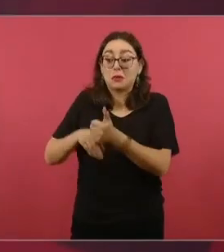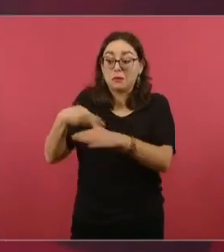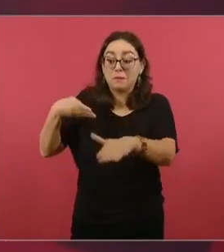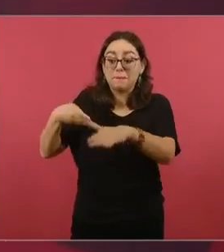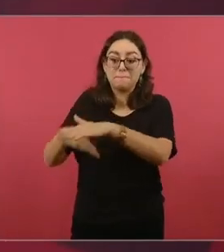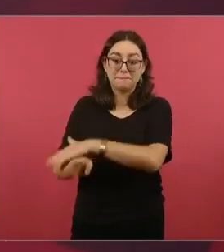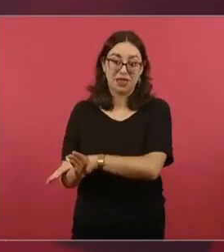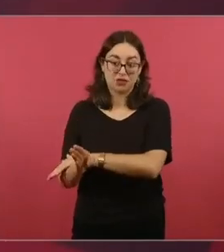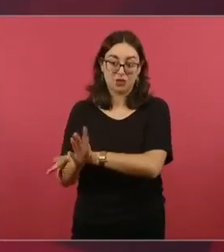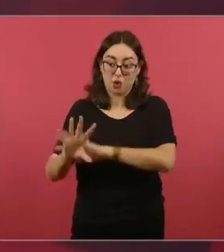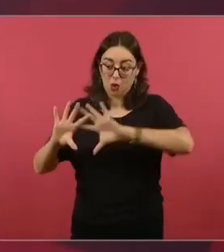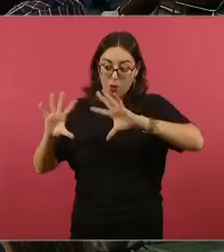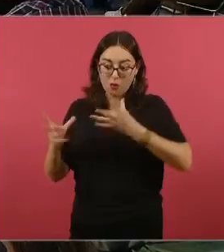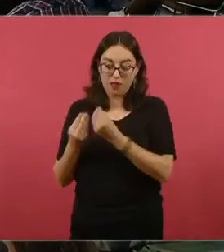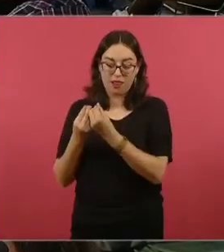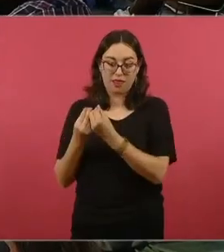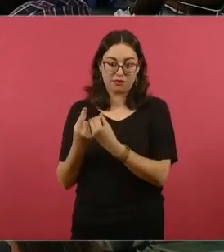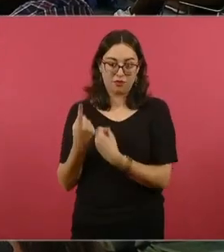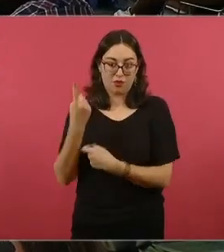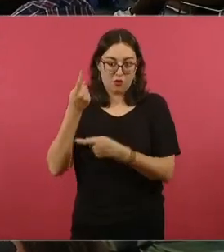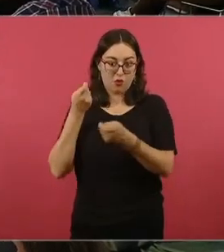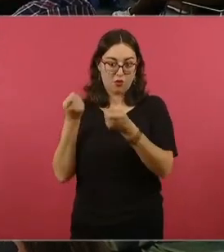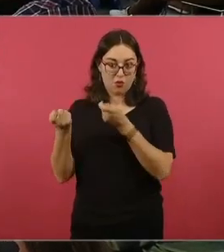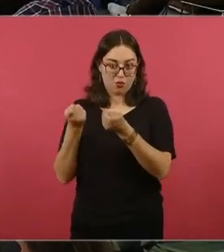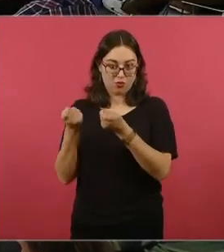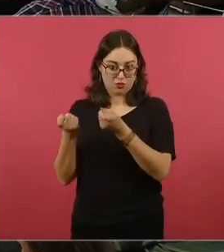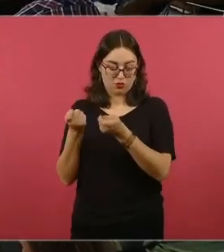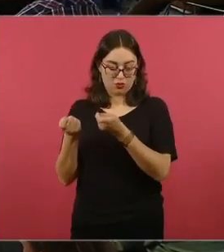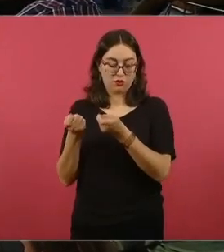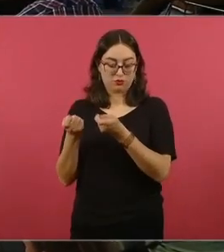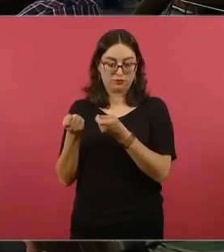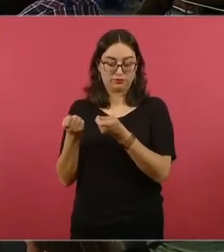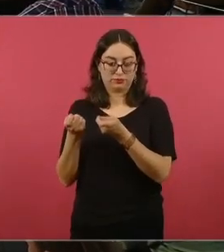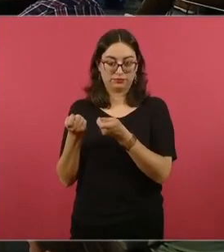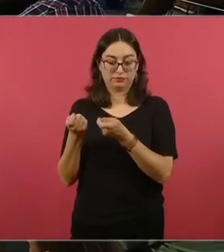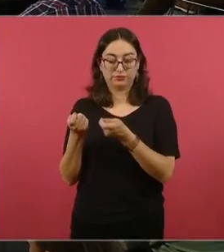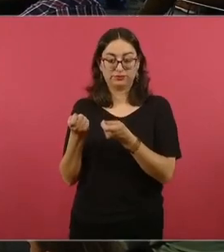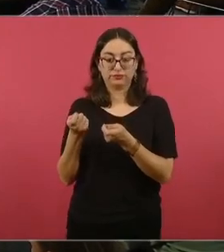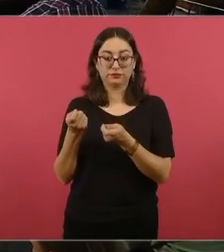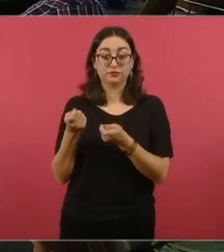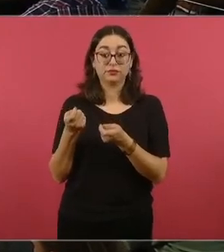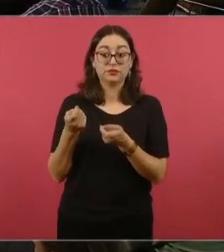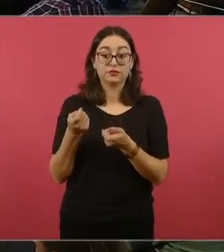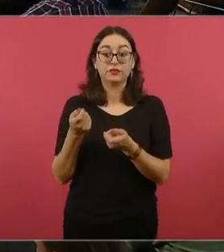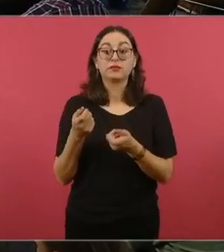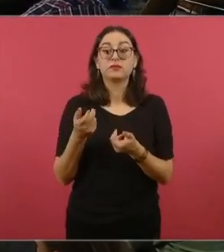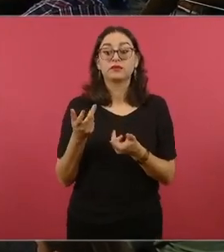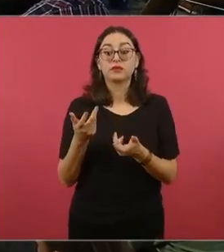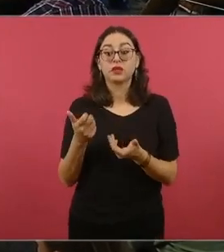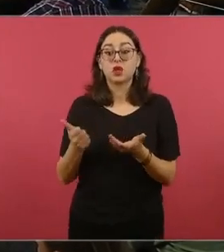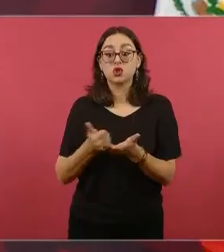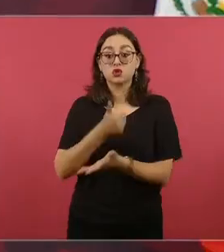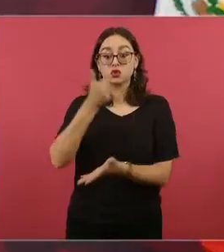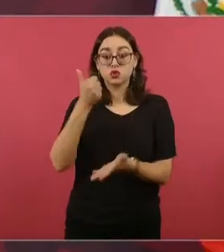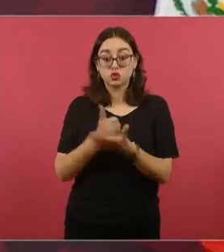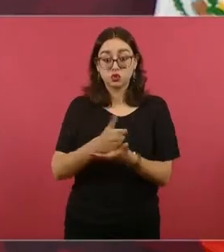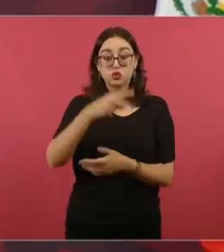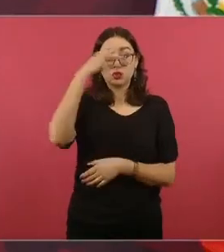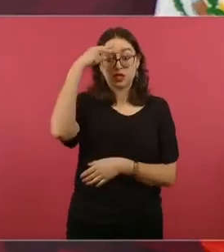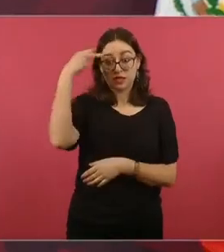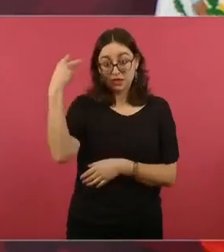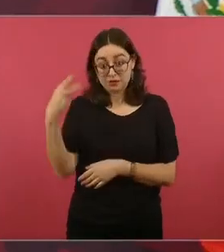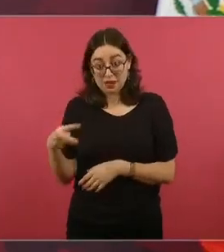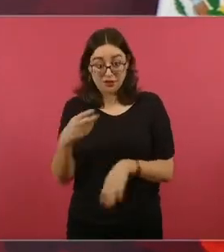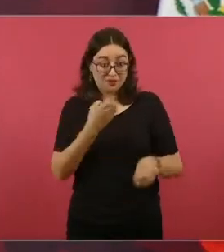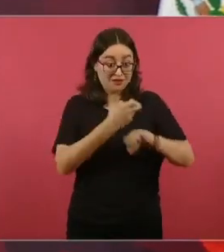sola empresa. La Ciudad de México, pues, es el Estado de México y es